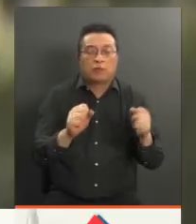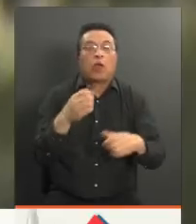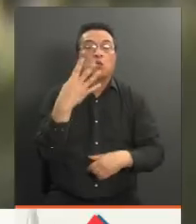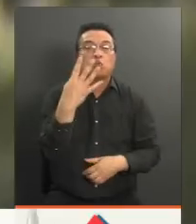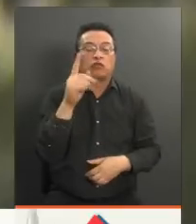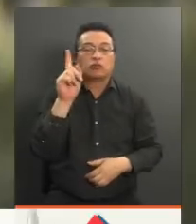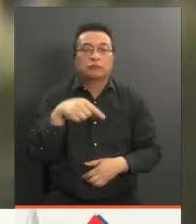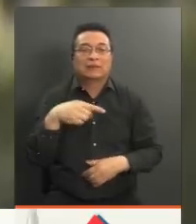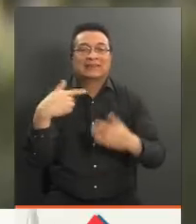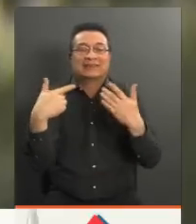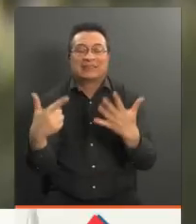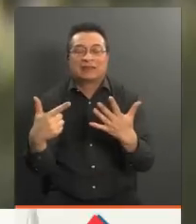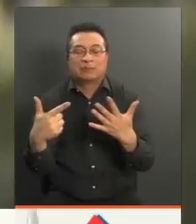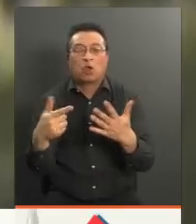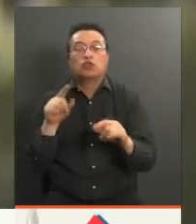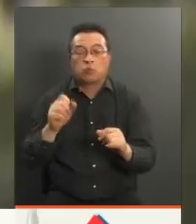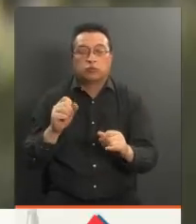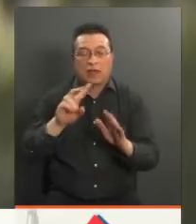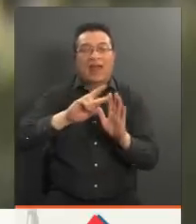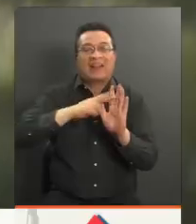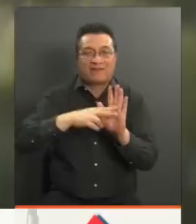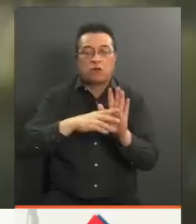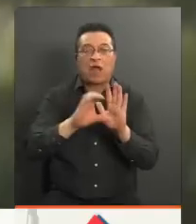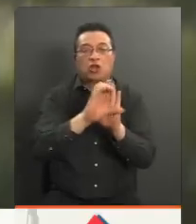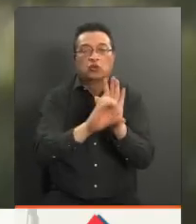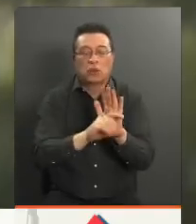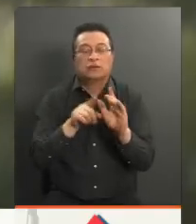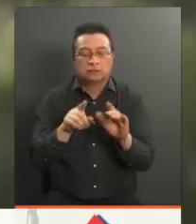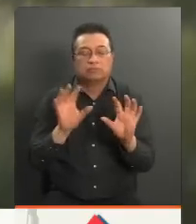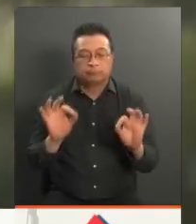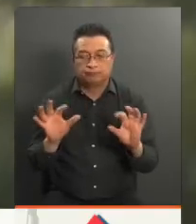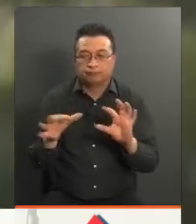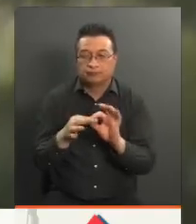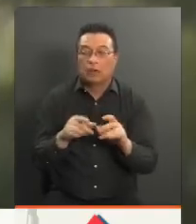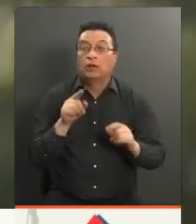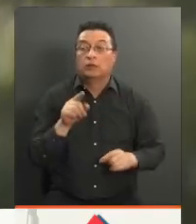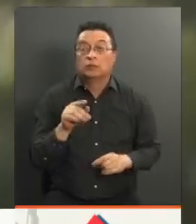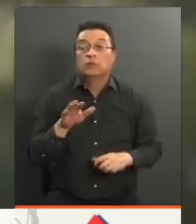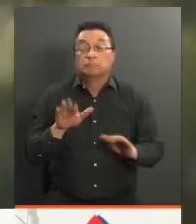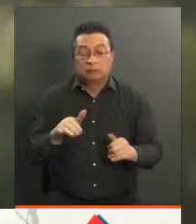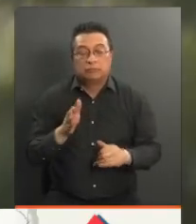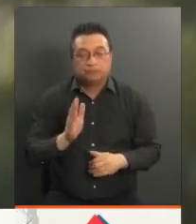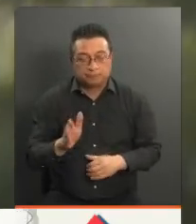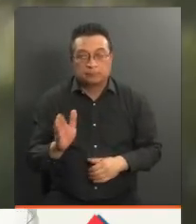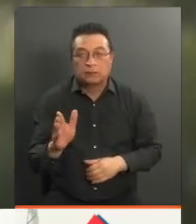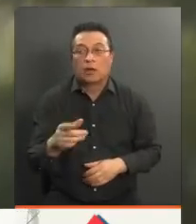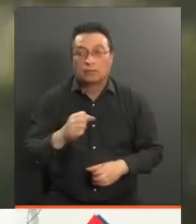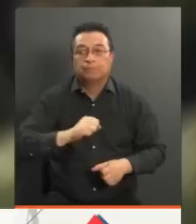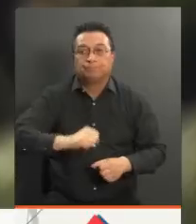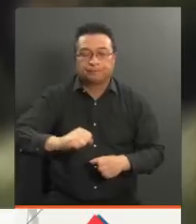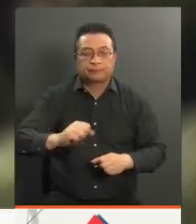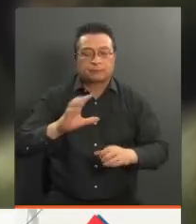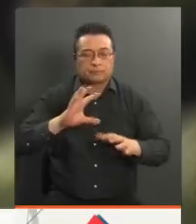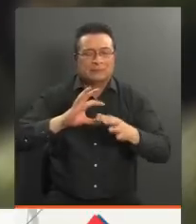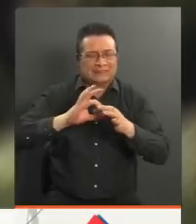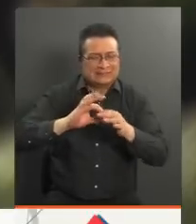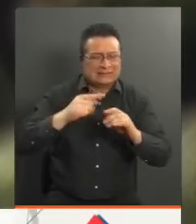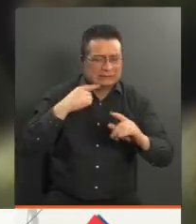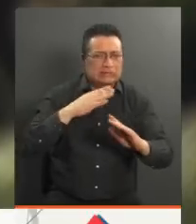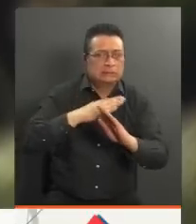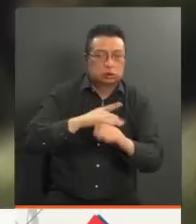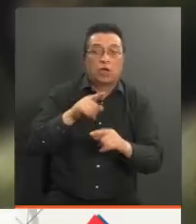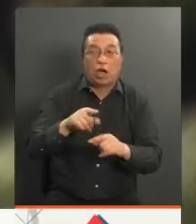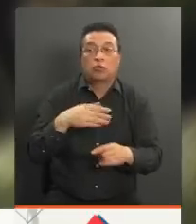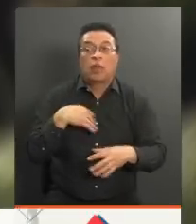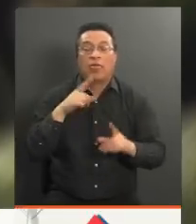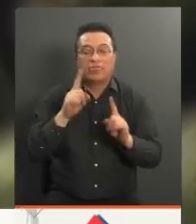la reforma constitucional, nos parece que es adecuado. Se siguen colocando ciertos impedimentos, ciertos cerrojos. Eso debieron, a mi juicio,